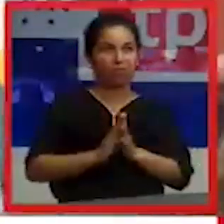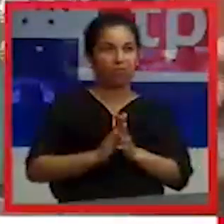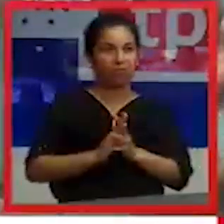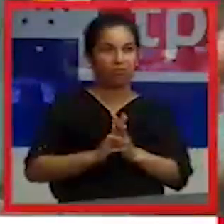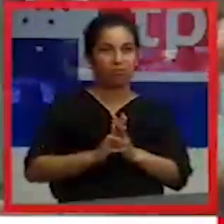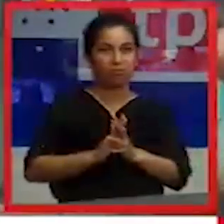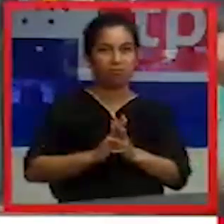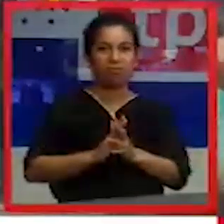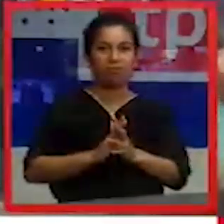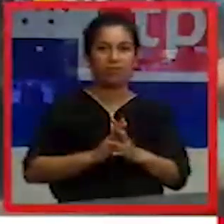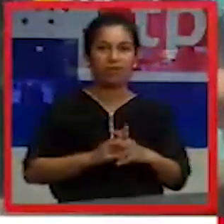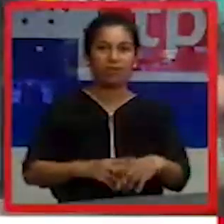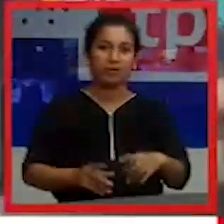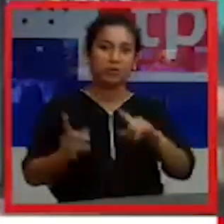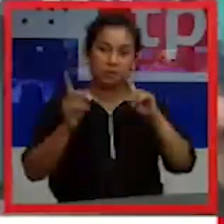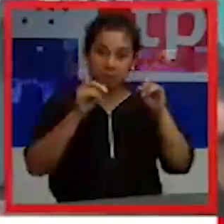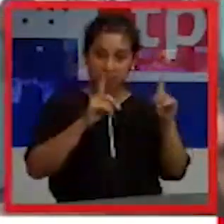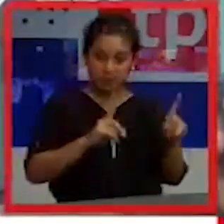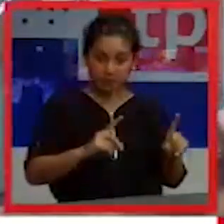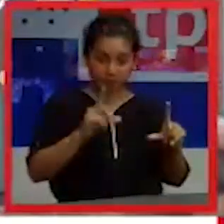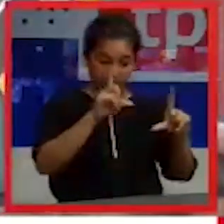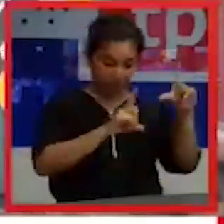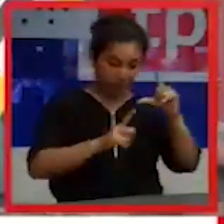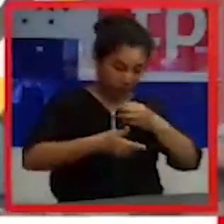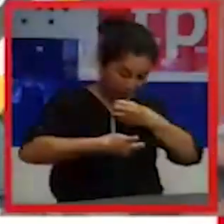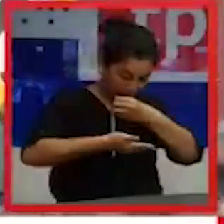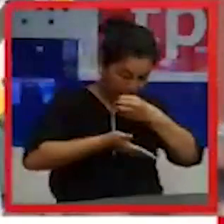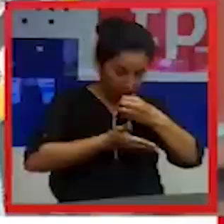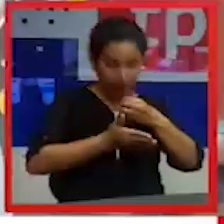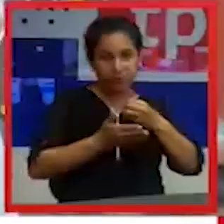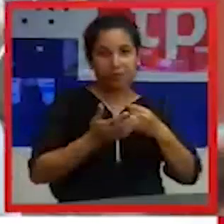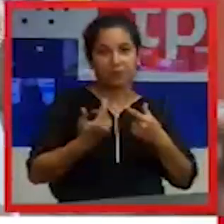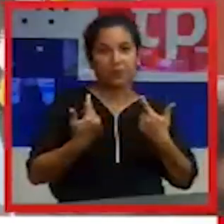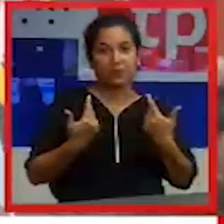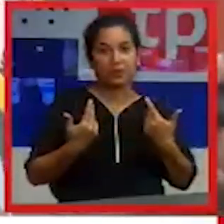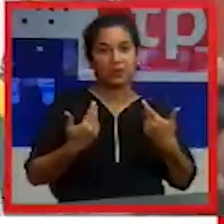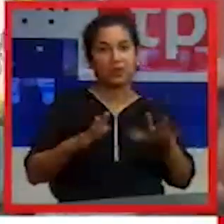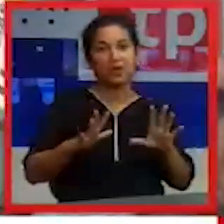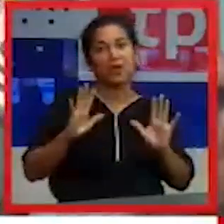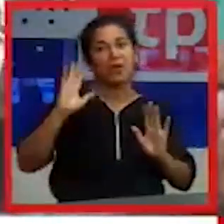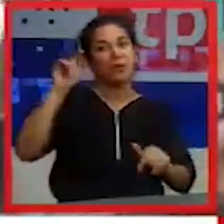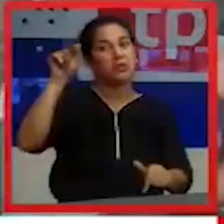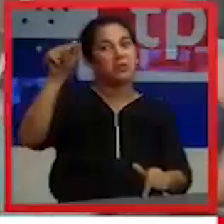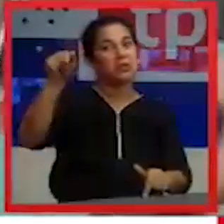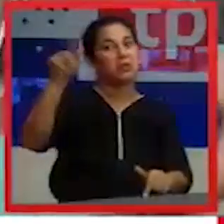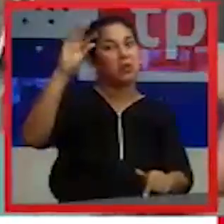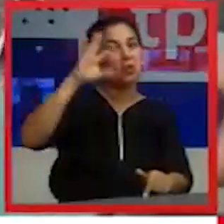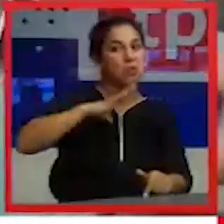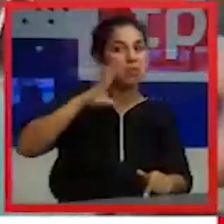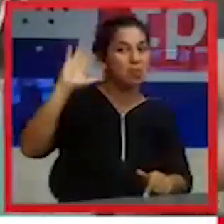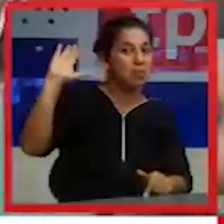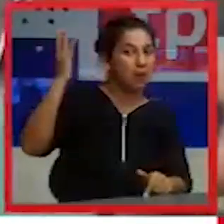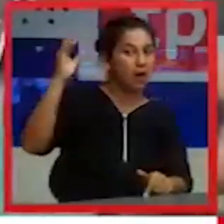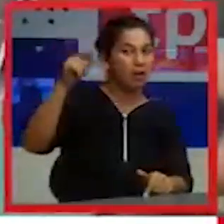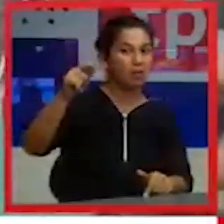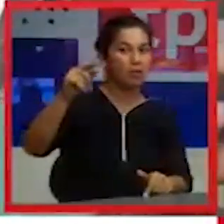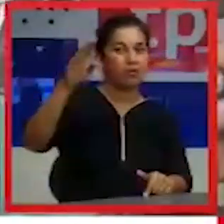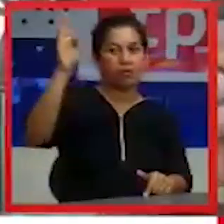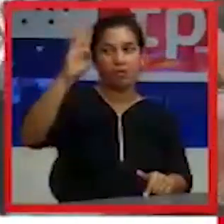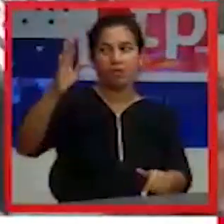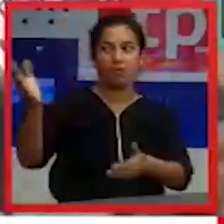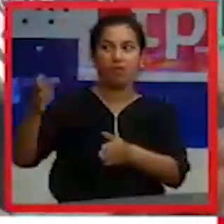de él? Supuestamente lo que me llevo a enterar dice que tiene, porque parece que fue a hacer un flete a la